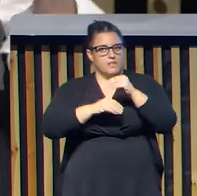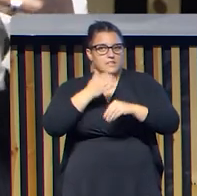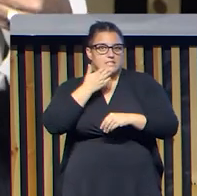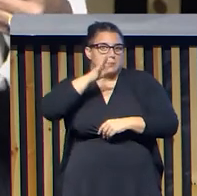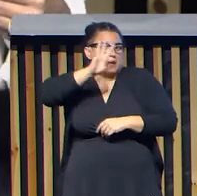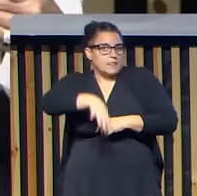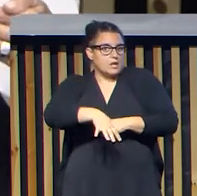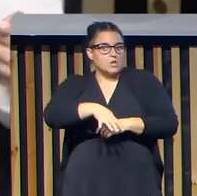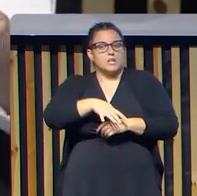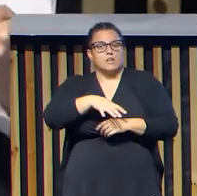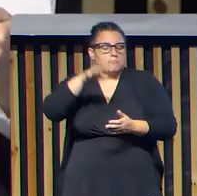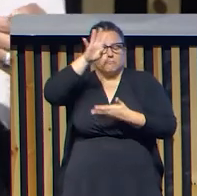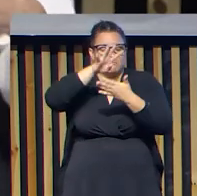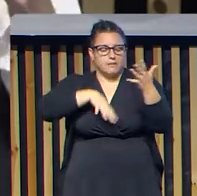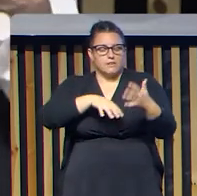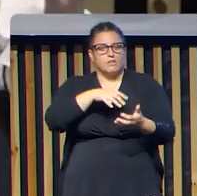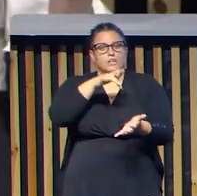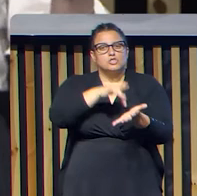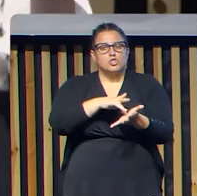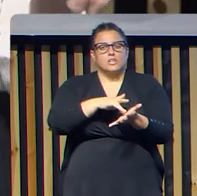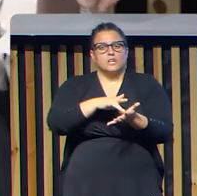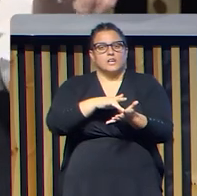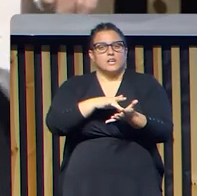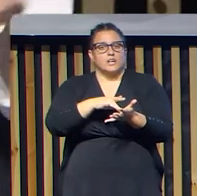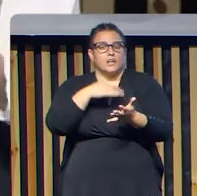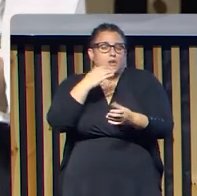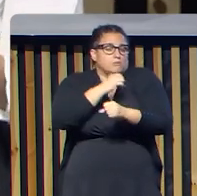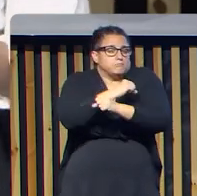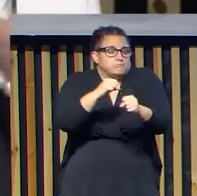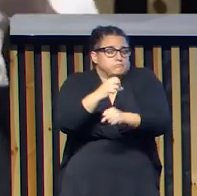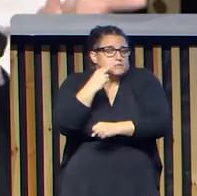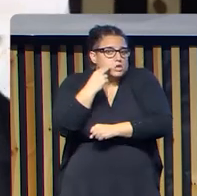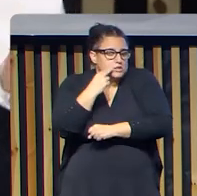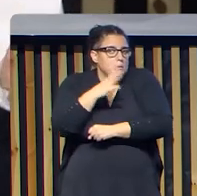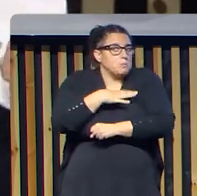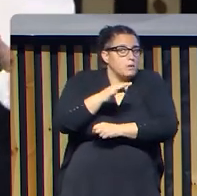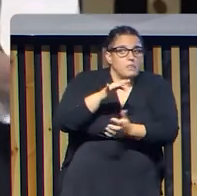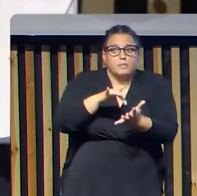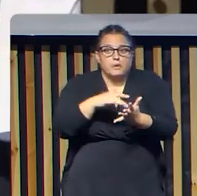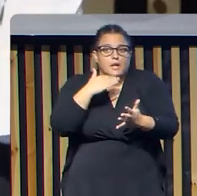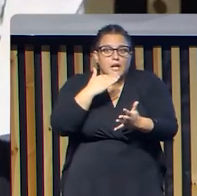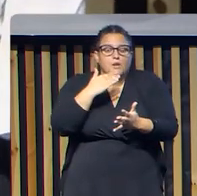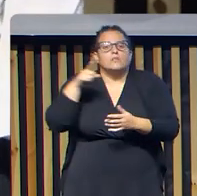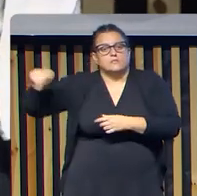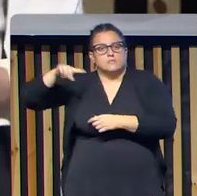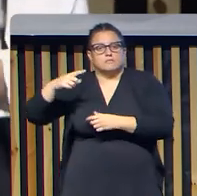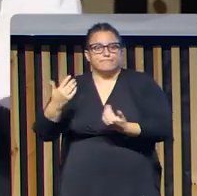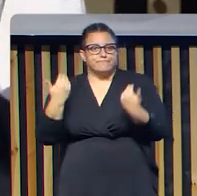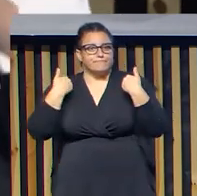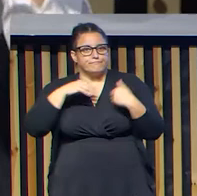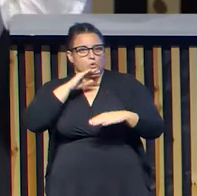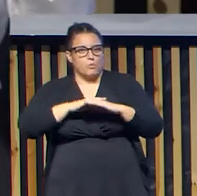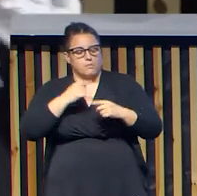recibía un ataque terrorista cosa que estaba en el Horizonte es decir podía pasar después de lo que había